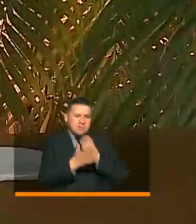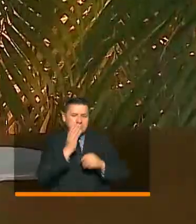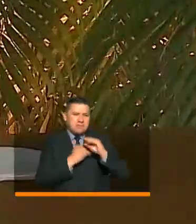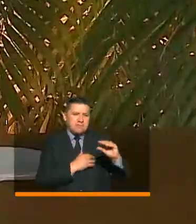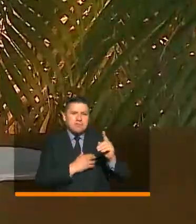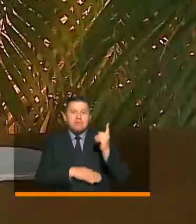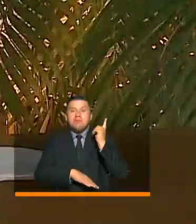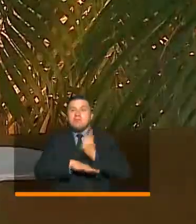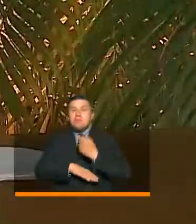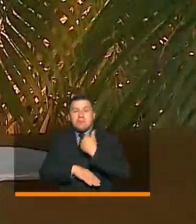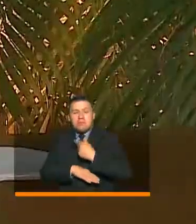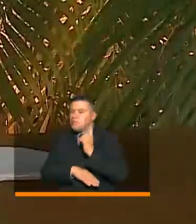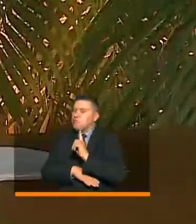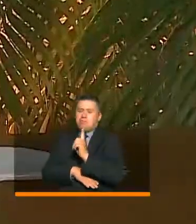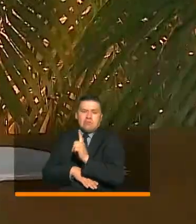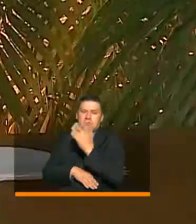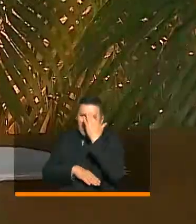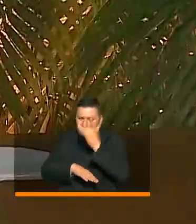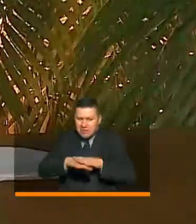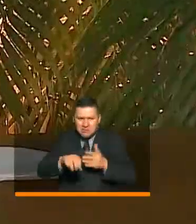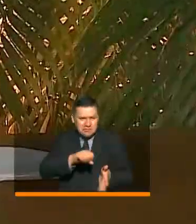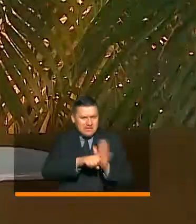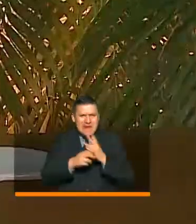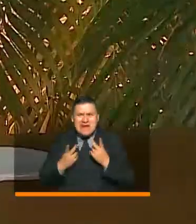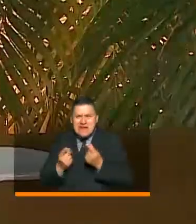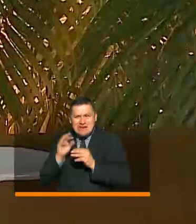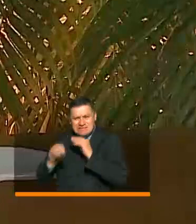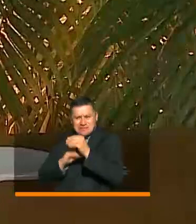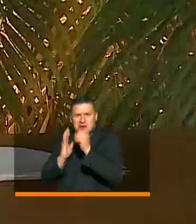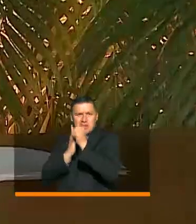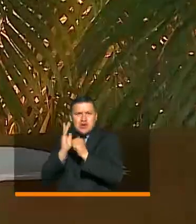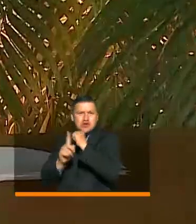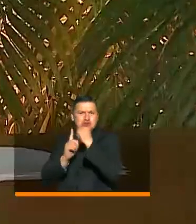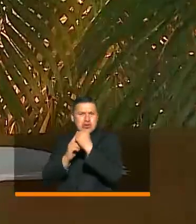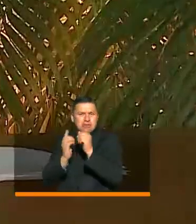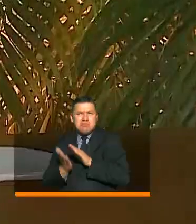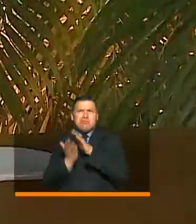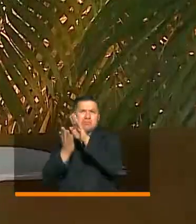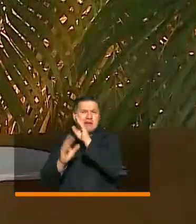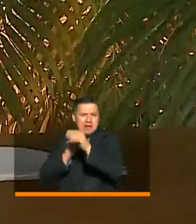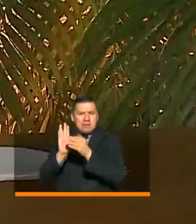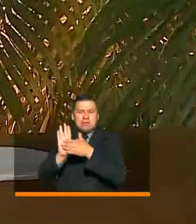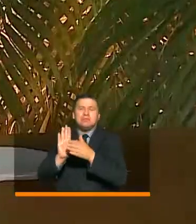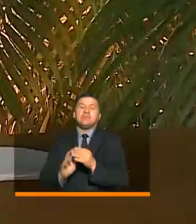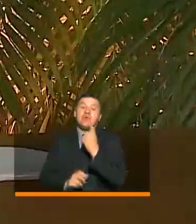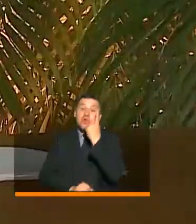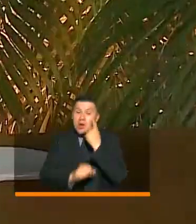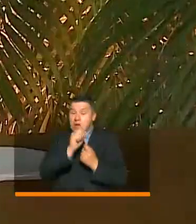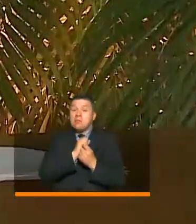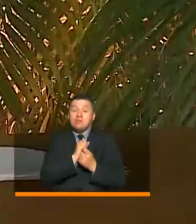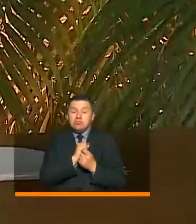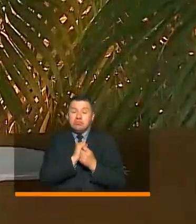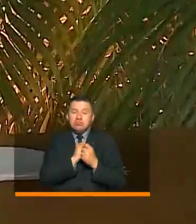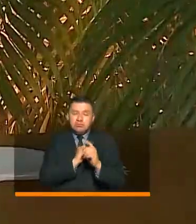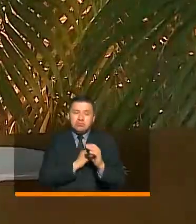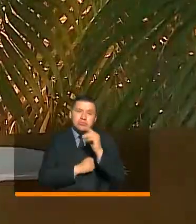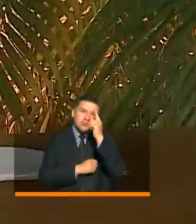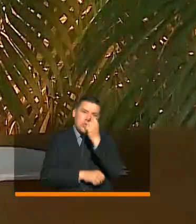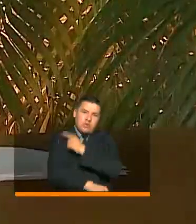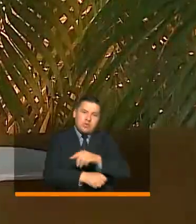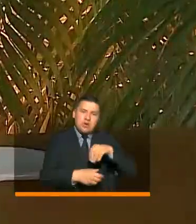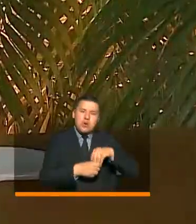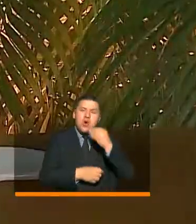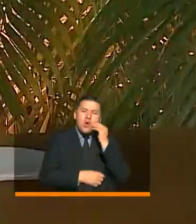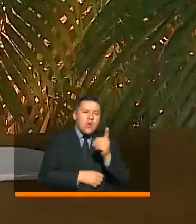nos pidió que a causa de la pandemia aceleráramos todos los programas sociales que habíamos estado diseñando. El año pasado llegamos a 1 millón de